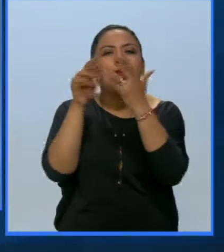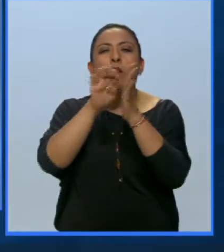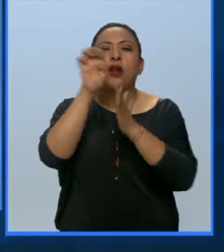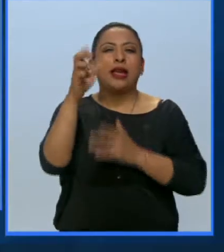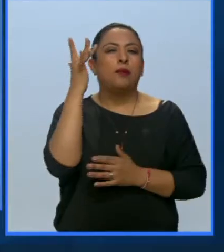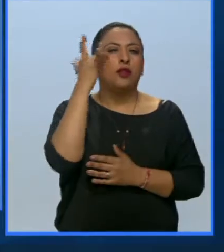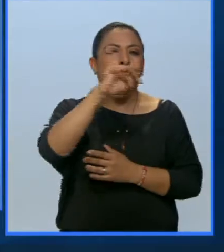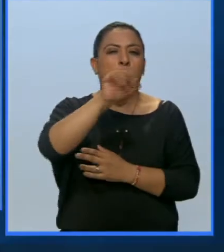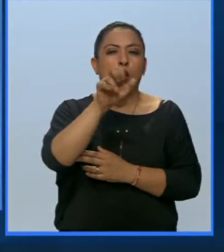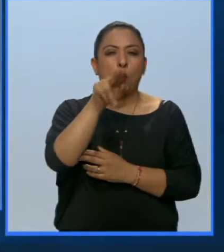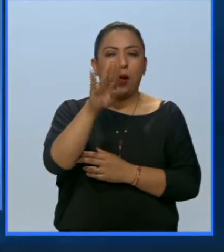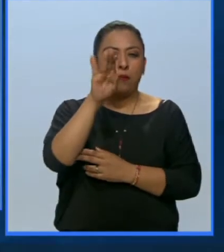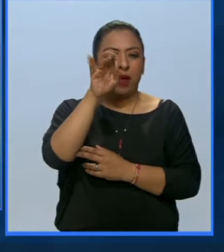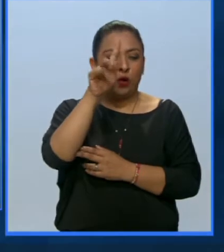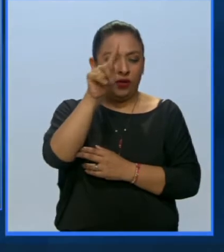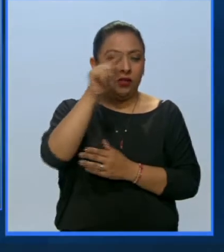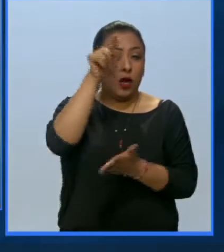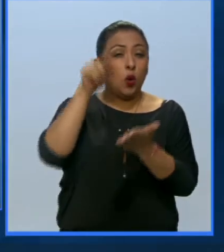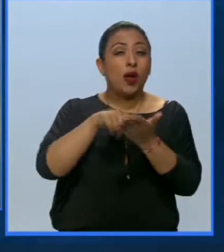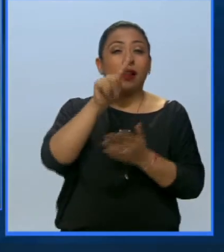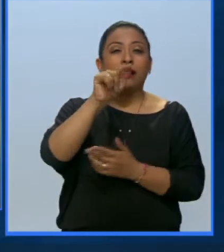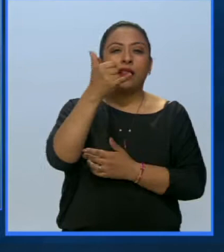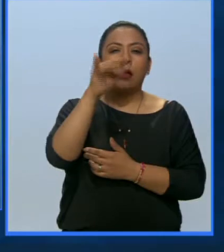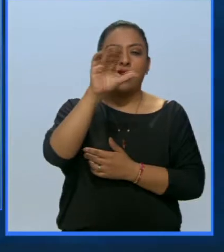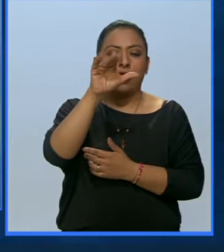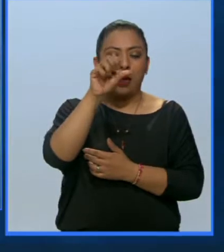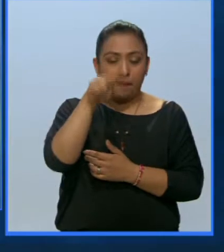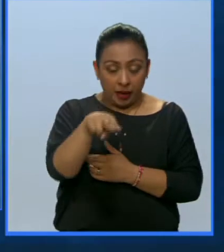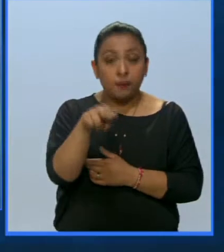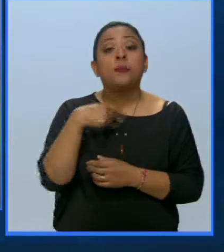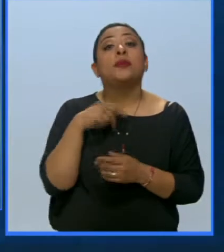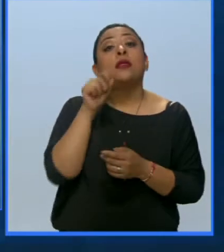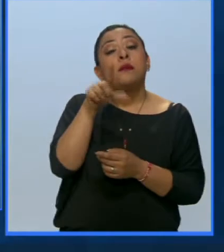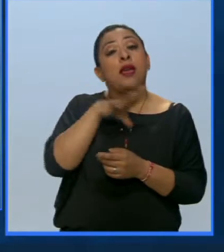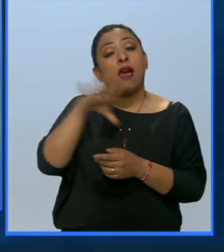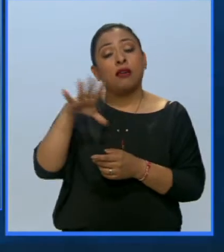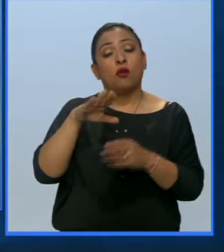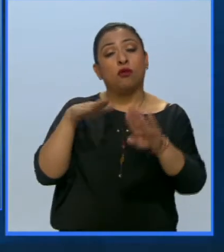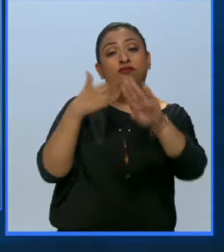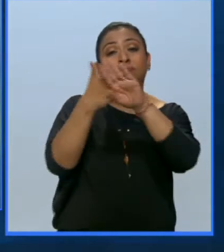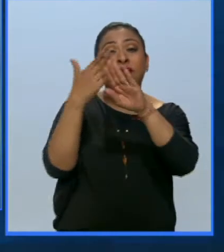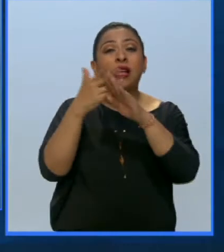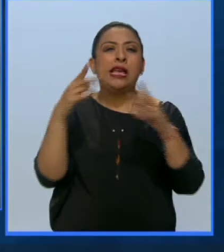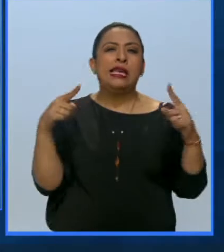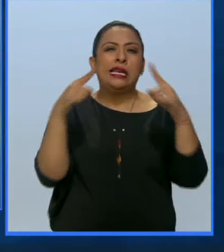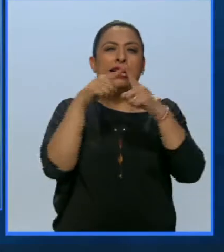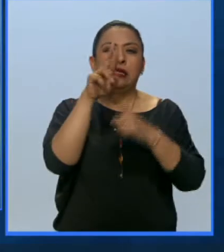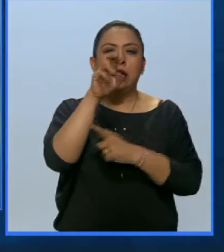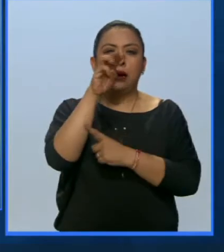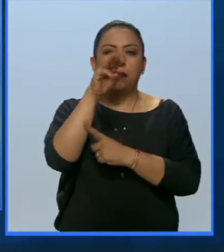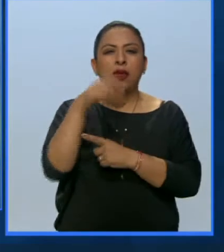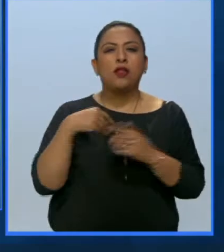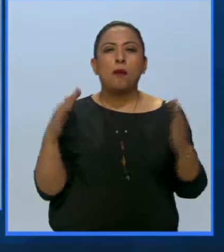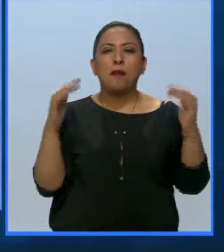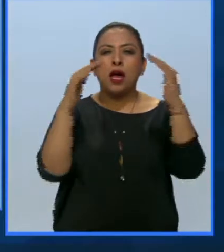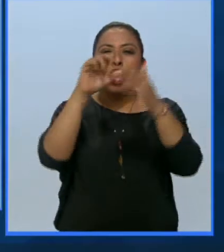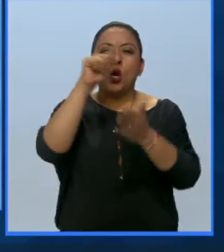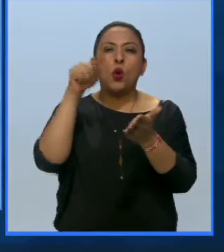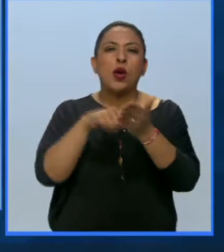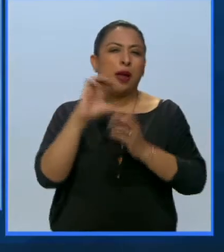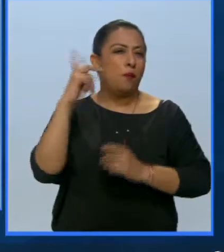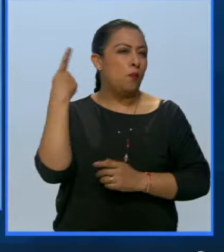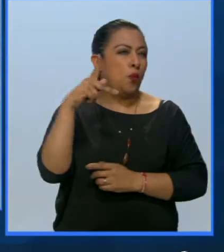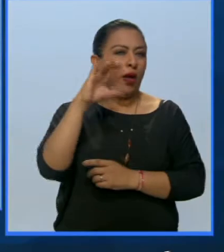Juan Bautista en Tlayacapan. Además, están los daños en la iglesia de los Remedios de la Pirámide de Cholula y